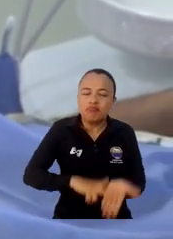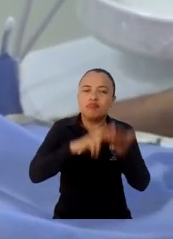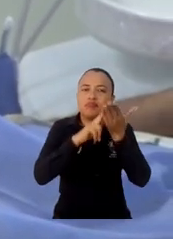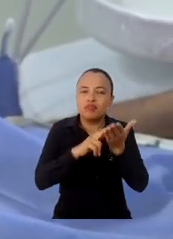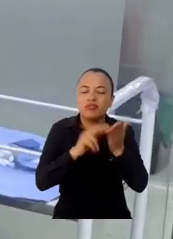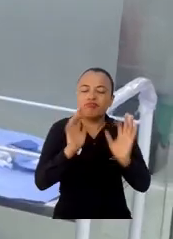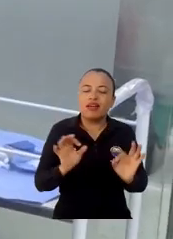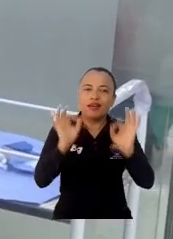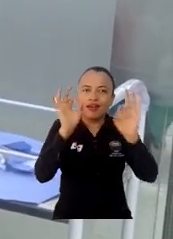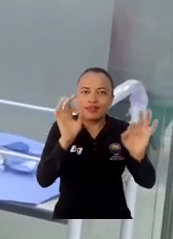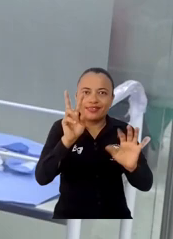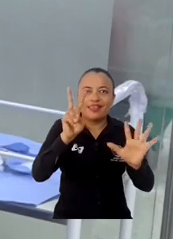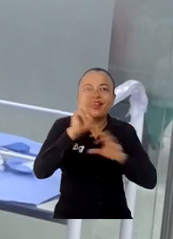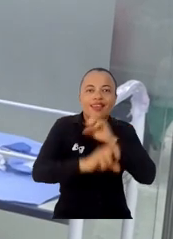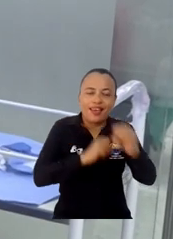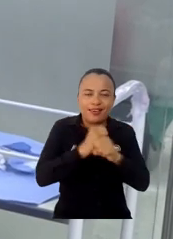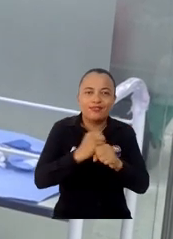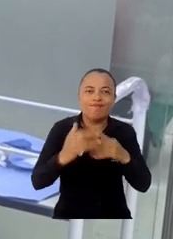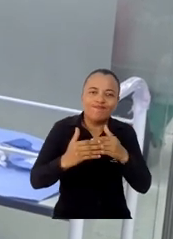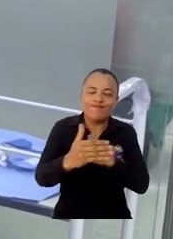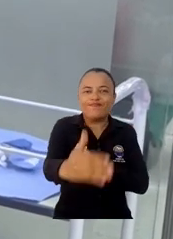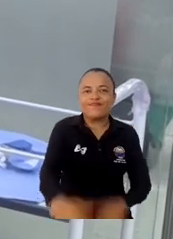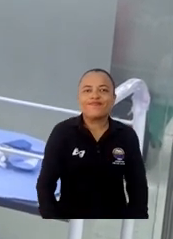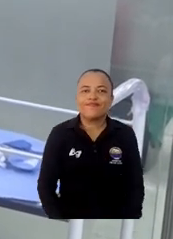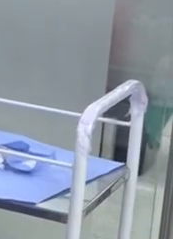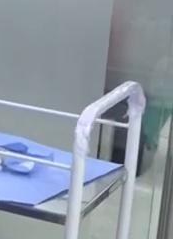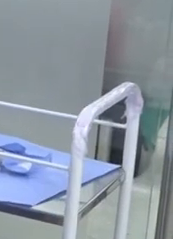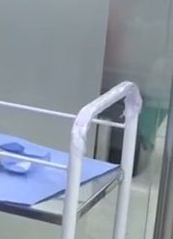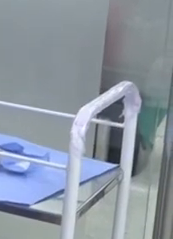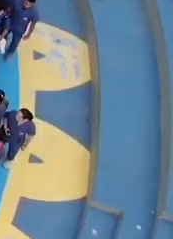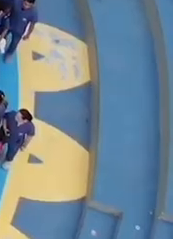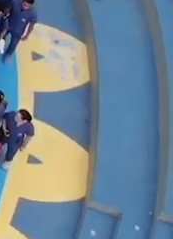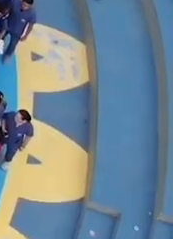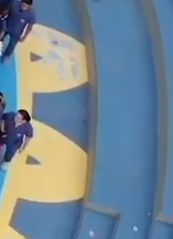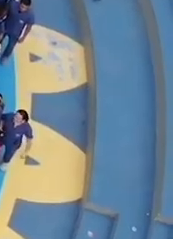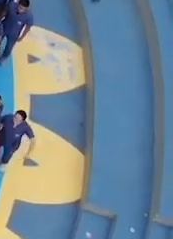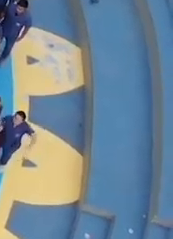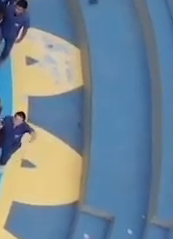buena noticia, la renovación del registro calificado por 7 años.